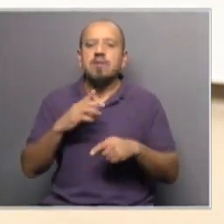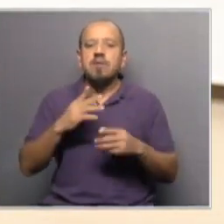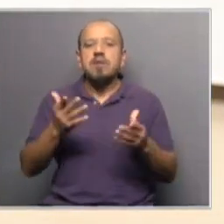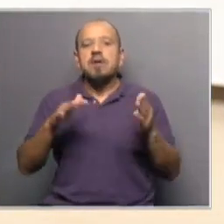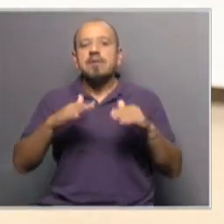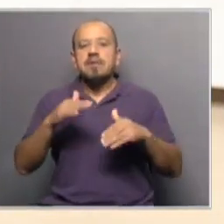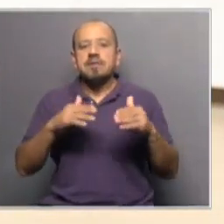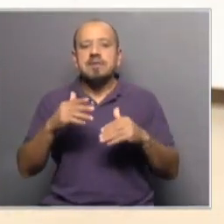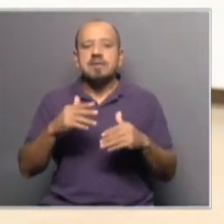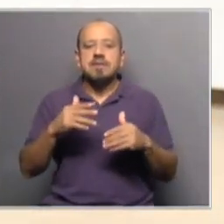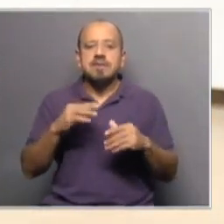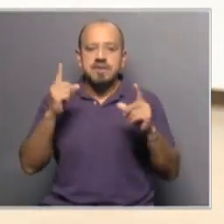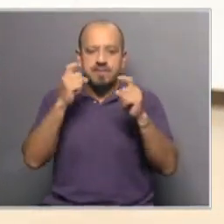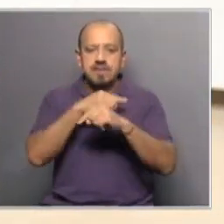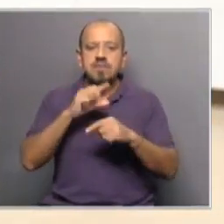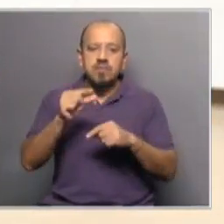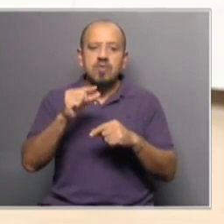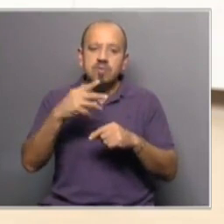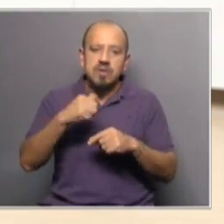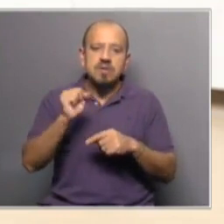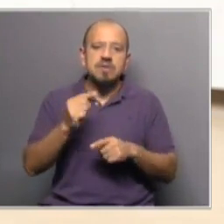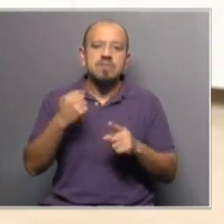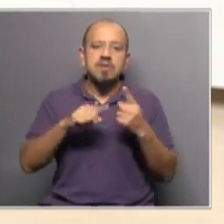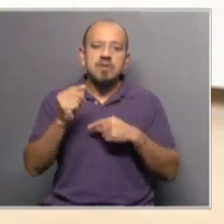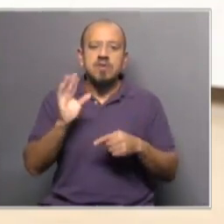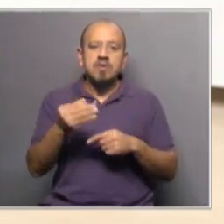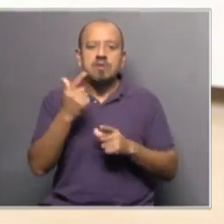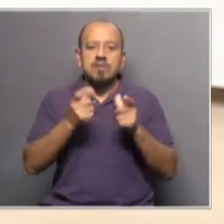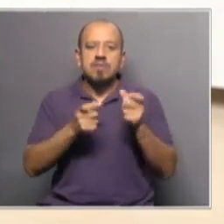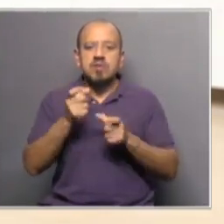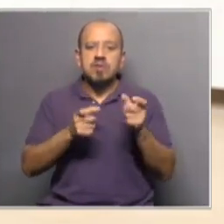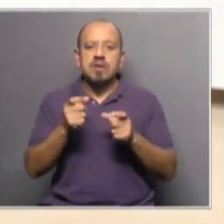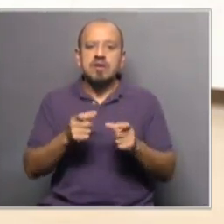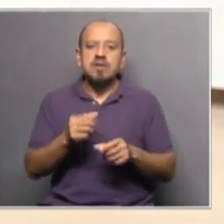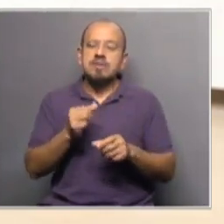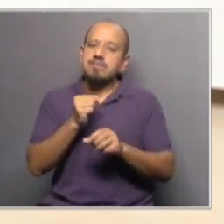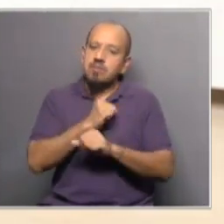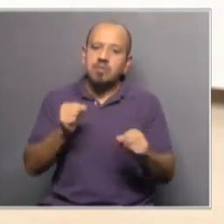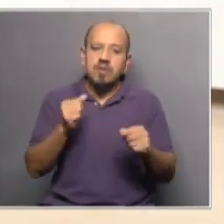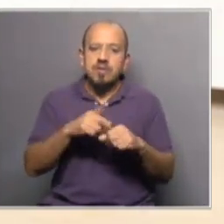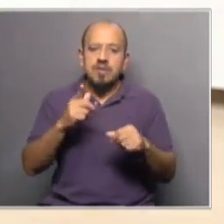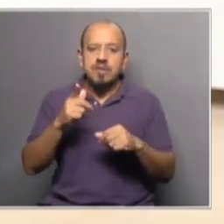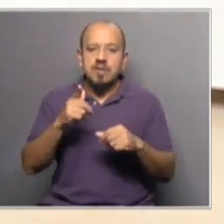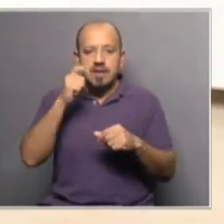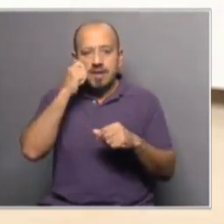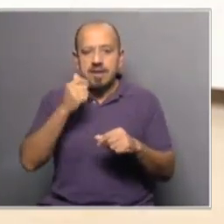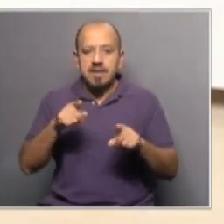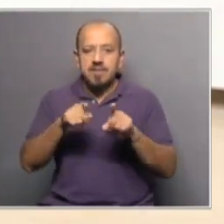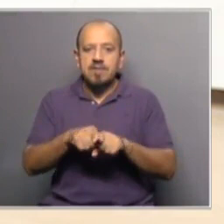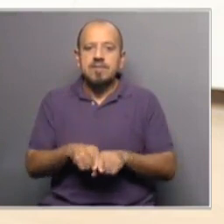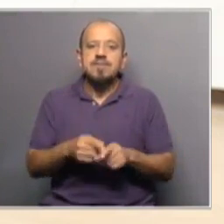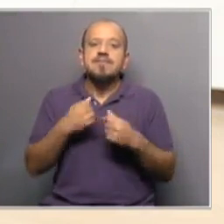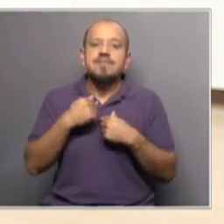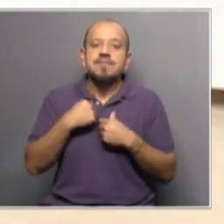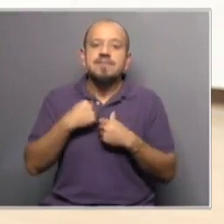cuesta el triple y quizás no todas las personas puedan incorporar las mismas cosas empezando las mismas edades. O sea, ese es